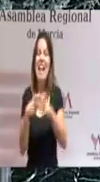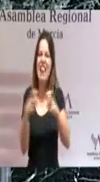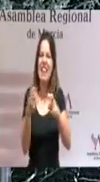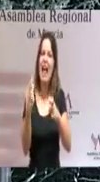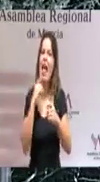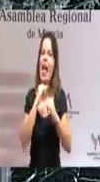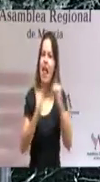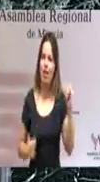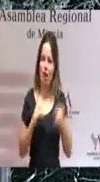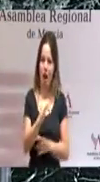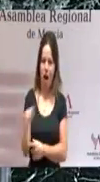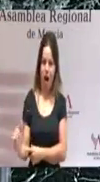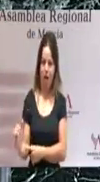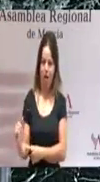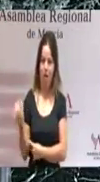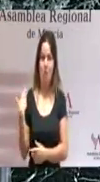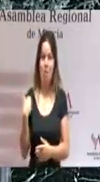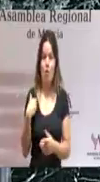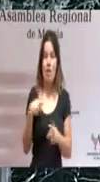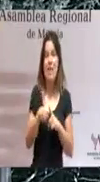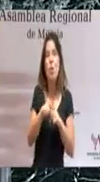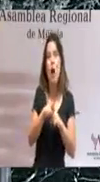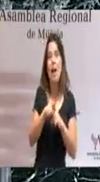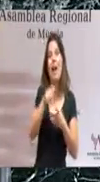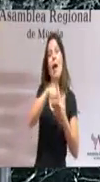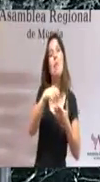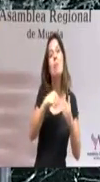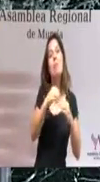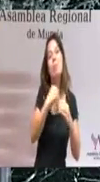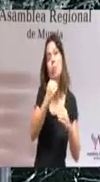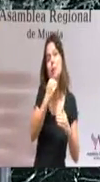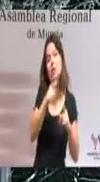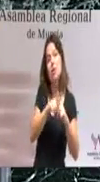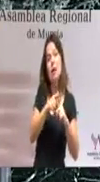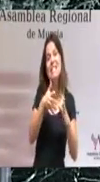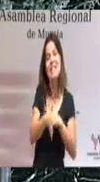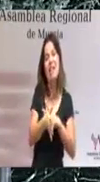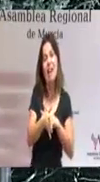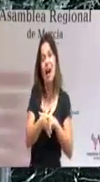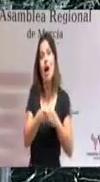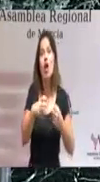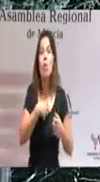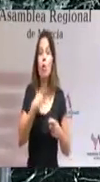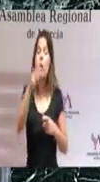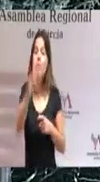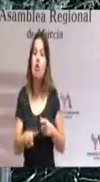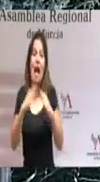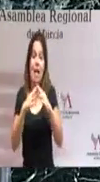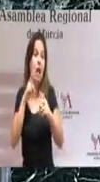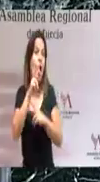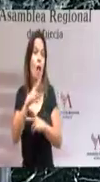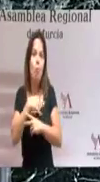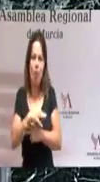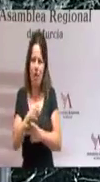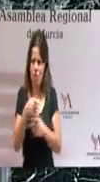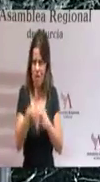electrónica. Desmantelar la primaria es darle la posibilidad a un paciente de que consulte telemáticamente a su médico sin moverse de casa, que es desmantelar para